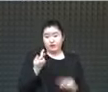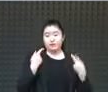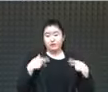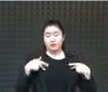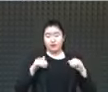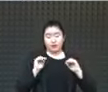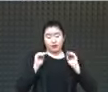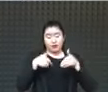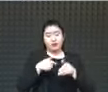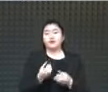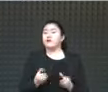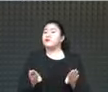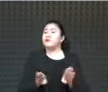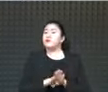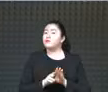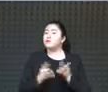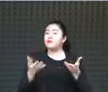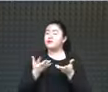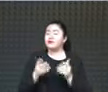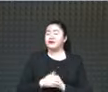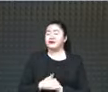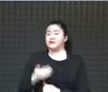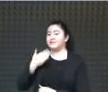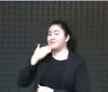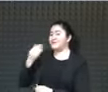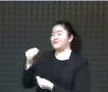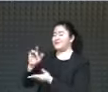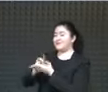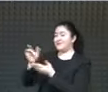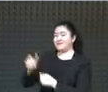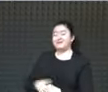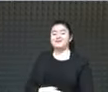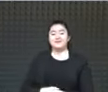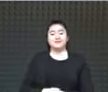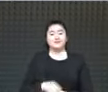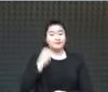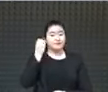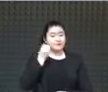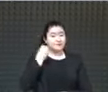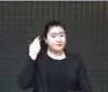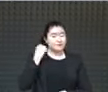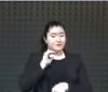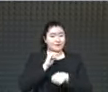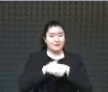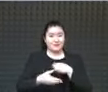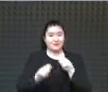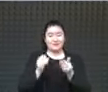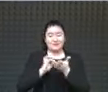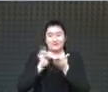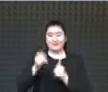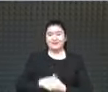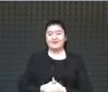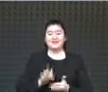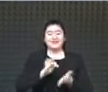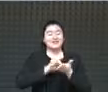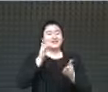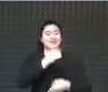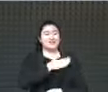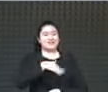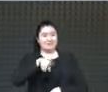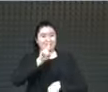gente. Muy bien, muchas gracias. Concluimos con la conferencia, muchas gracias. Gracias, buenos días.